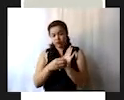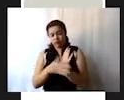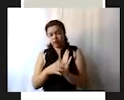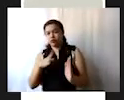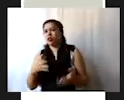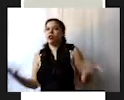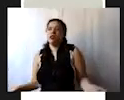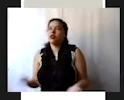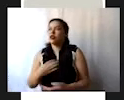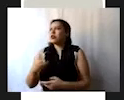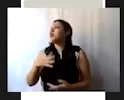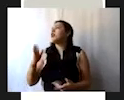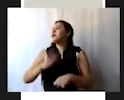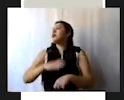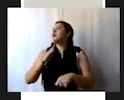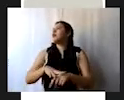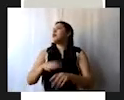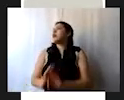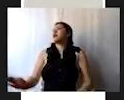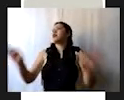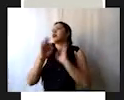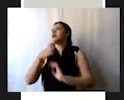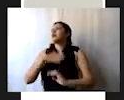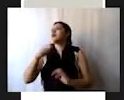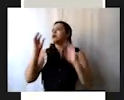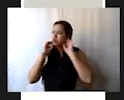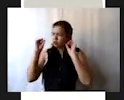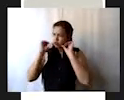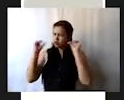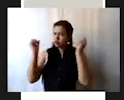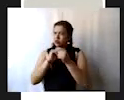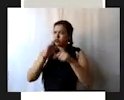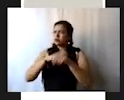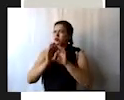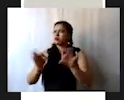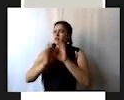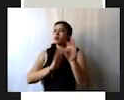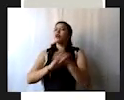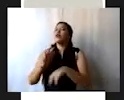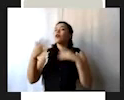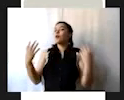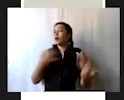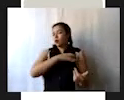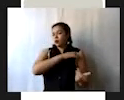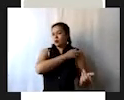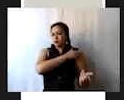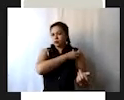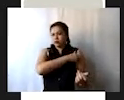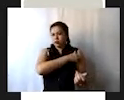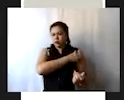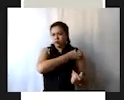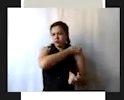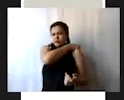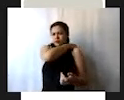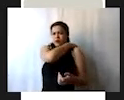bueno, ¿cuáles son prioritarios para mi organización? ¿Cuáles son prioritarios para mis personas beneficiarias?